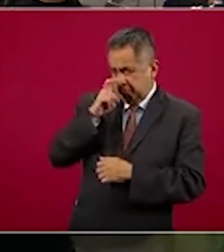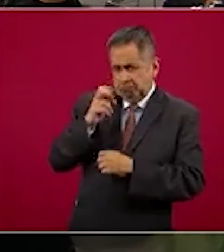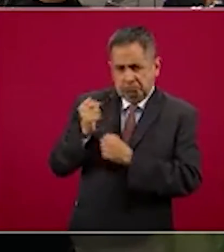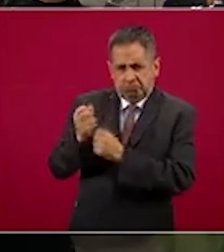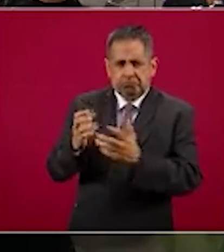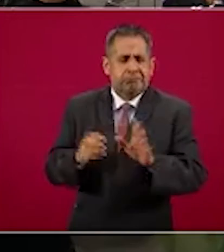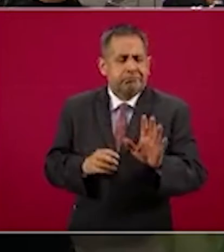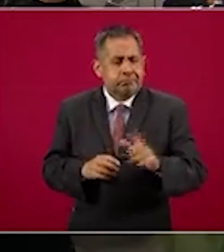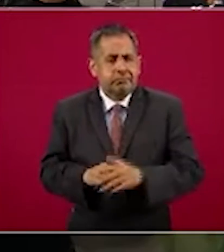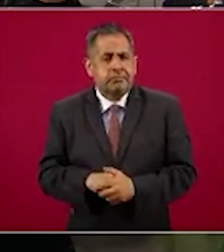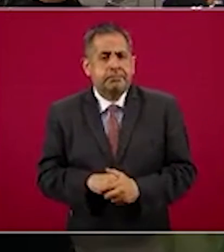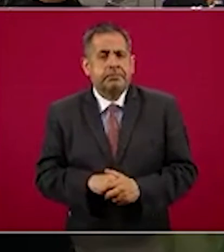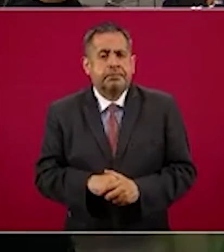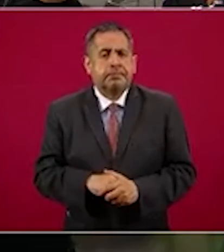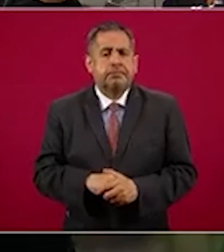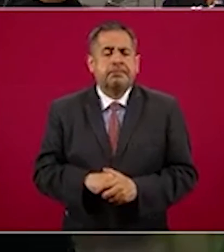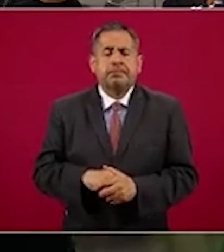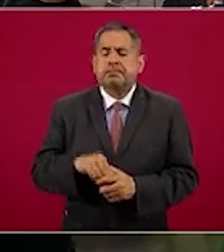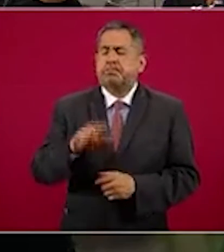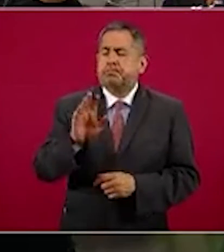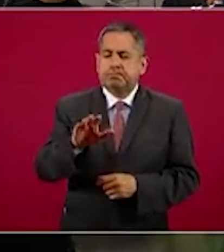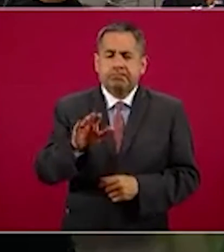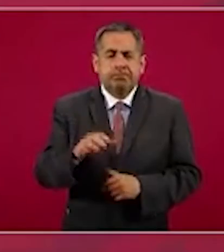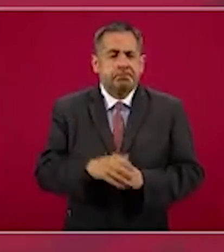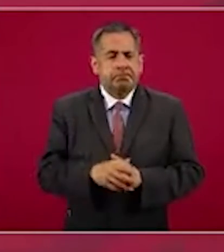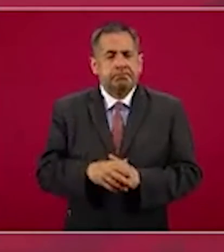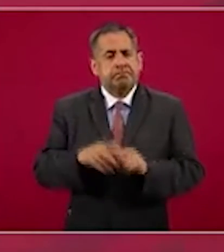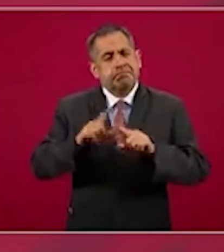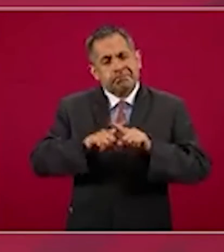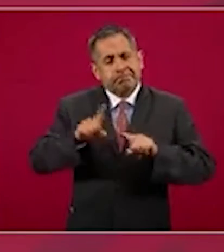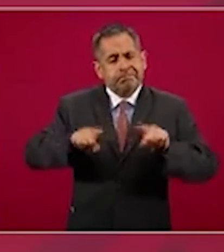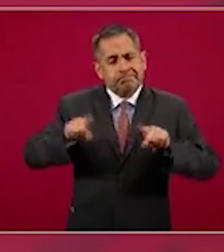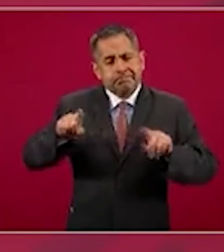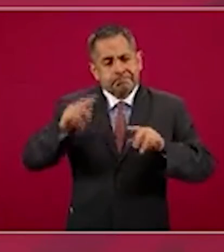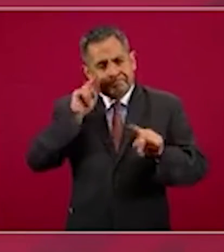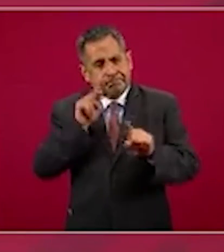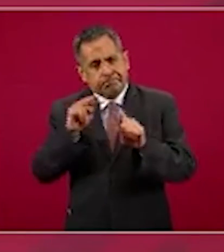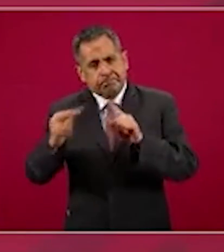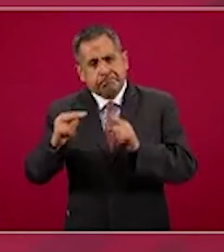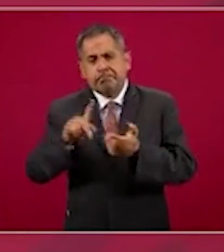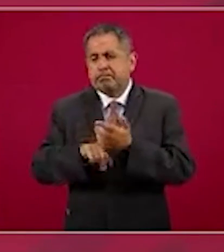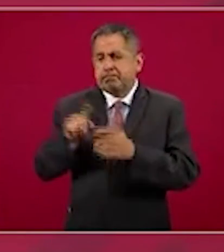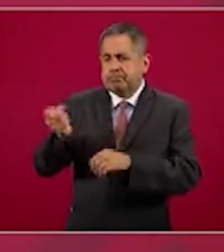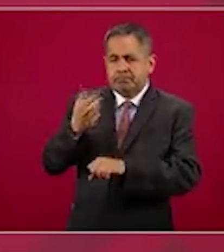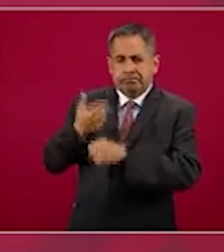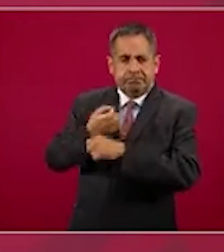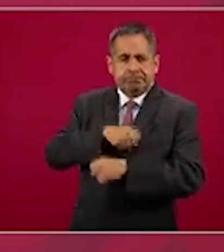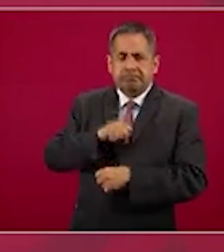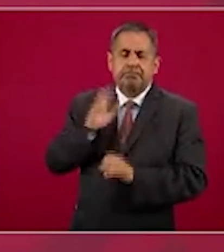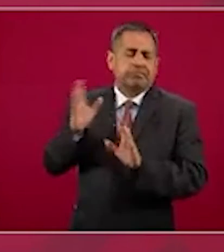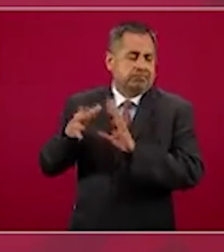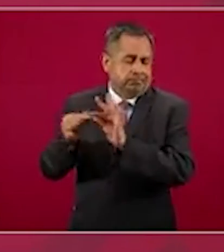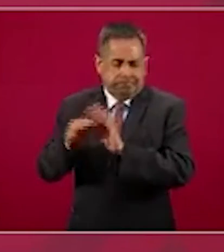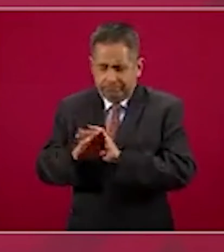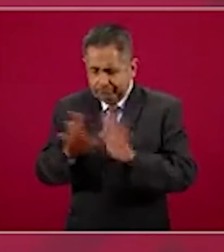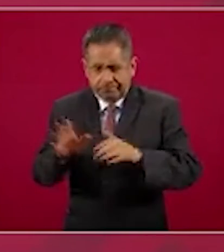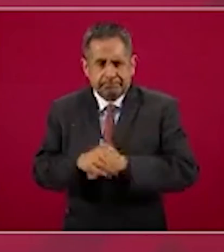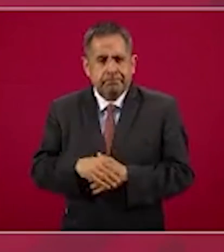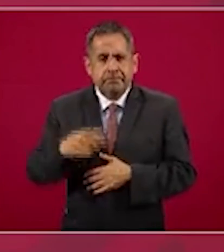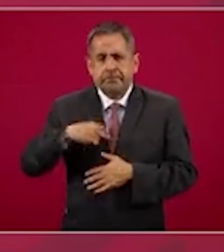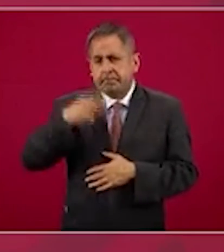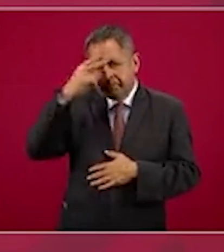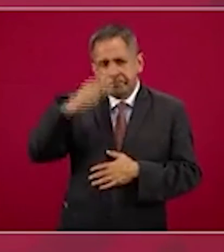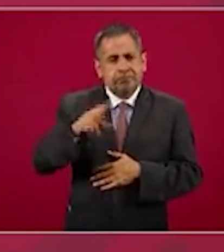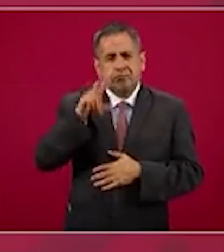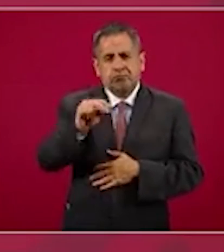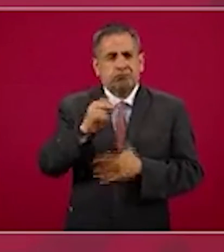bueno, de Estados Unidos para acá. Hay diferentes formas de verlo, ya lo ha explicado también la Secretaría de Salud. México no va a